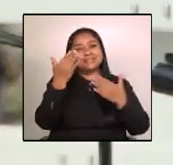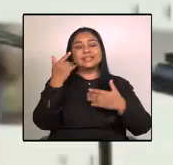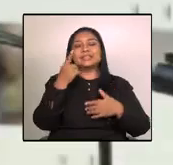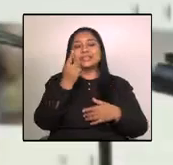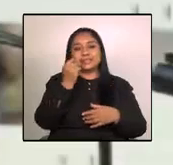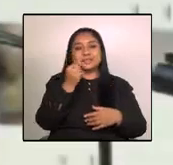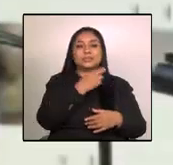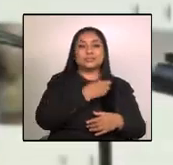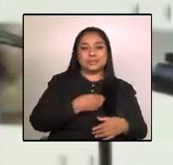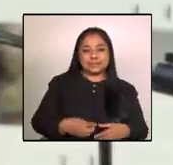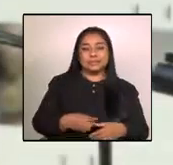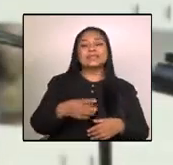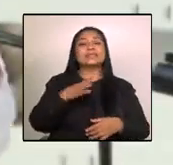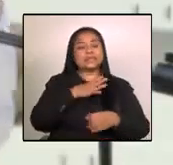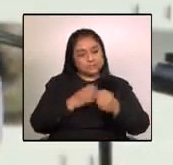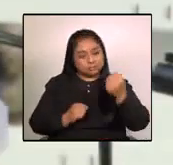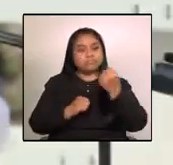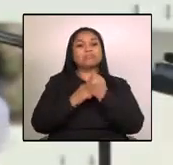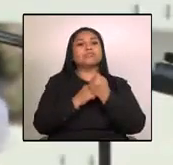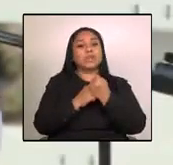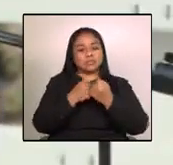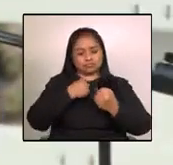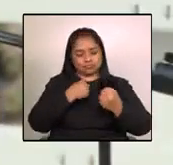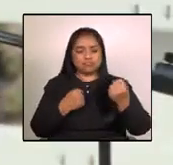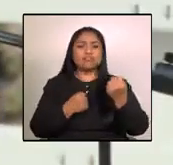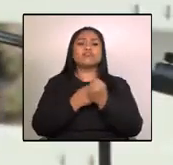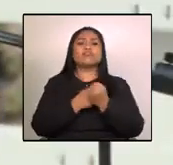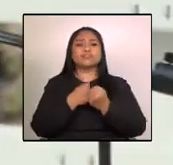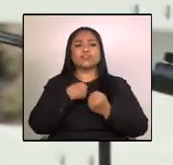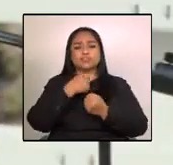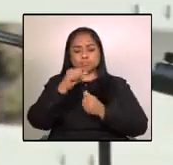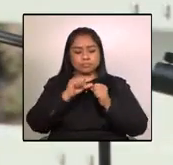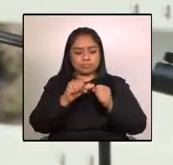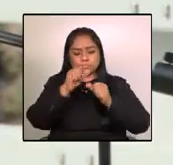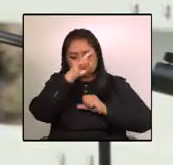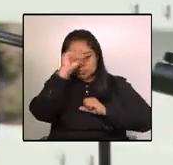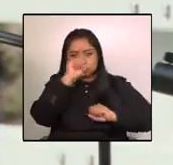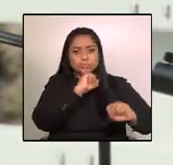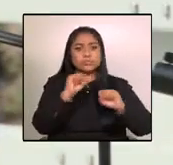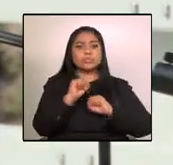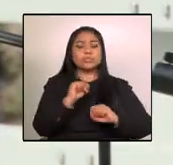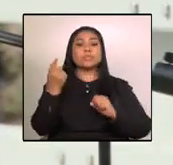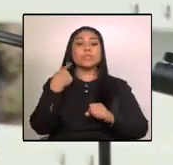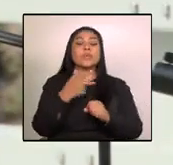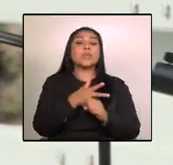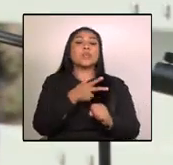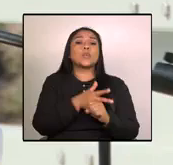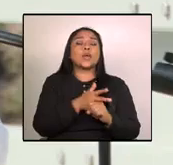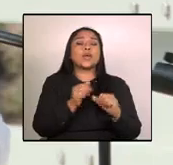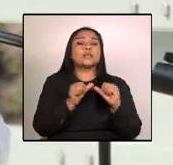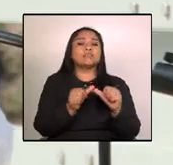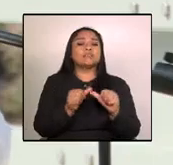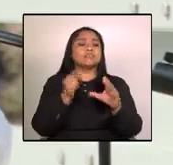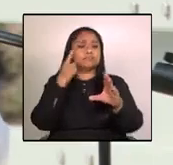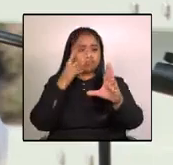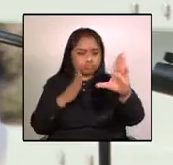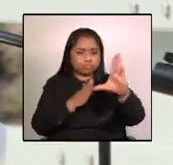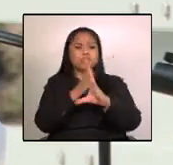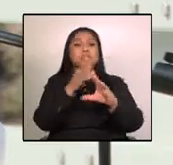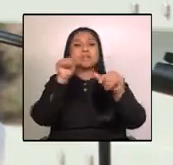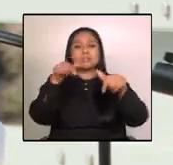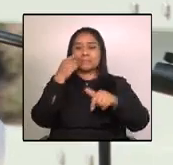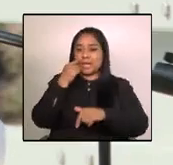presidente, cuenta con mi apoyo, estoy con usted y vamos a seguir trabajando para que Guatemala se encauce a este tipo